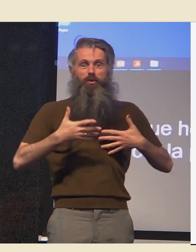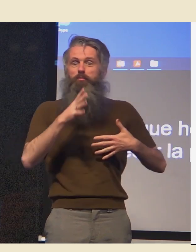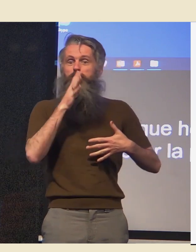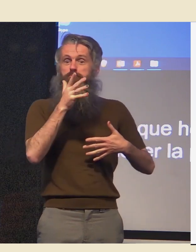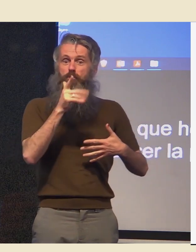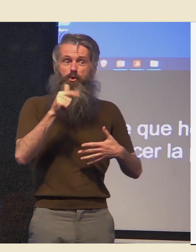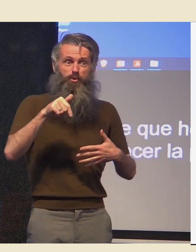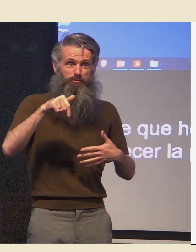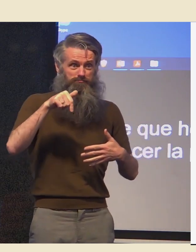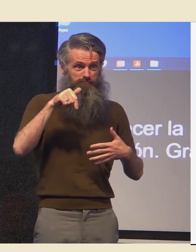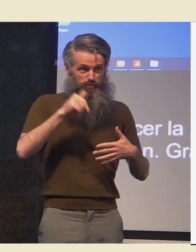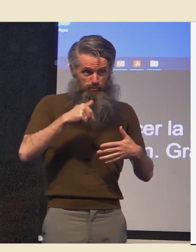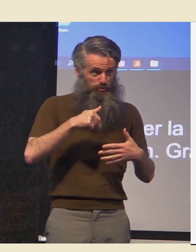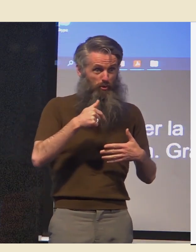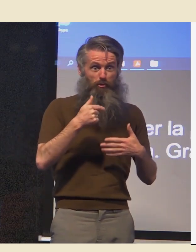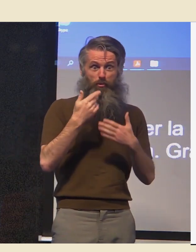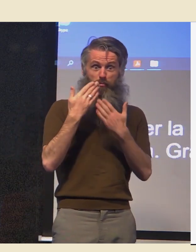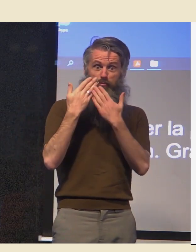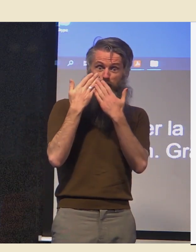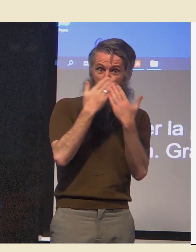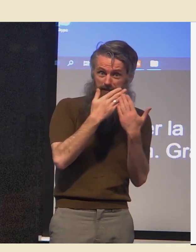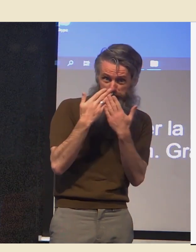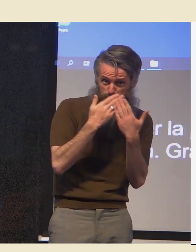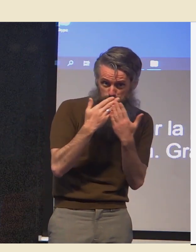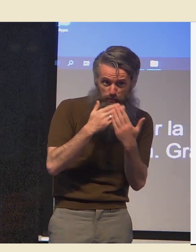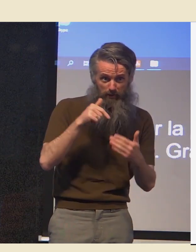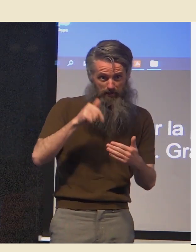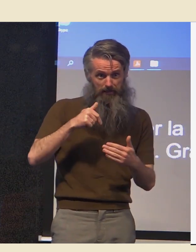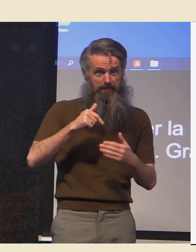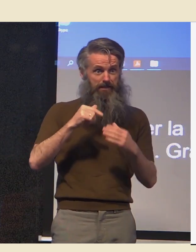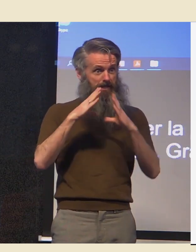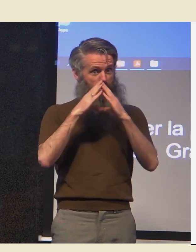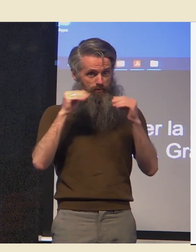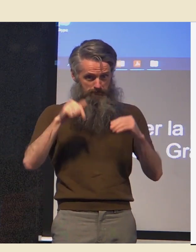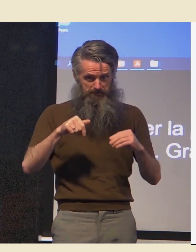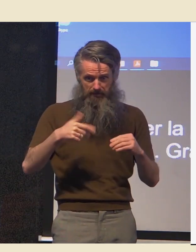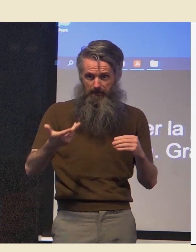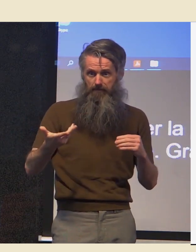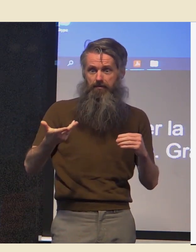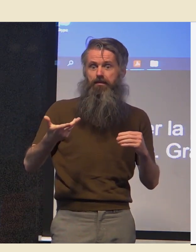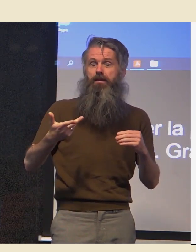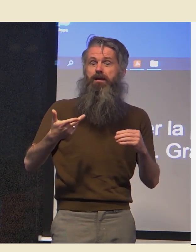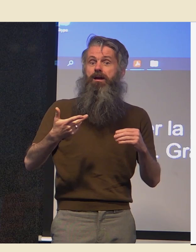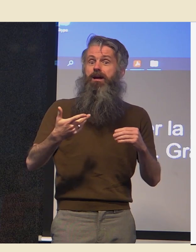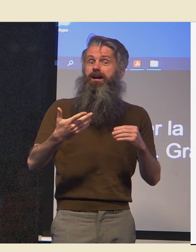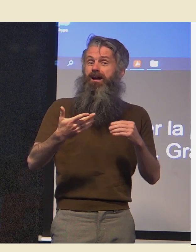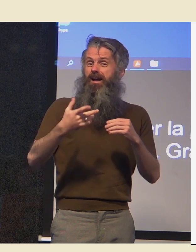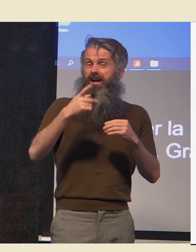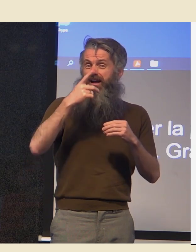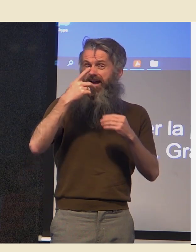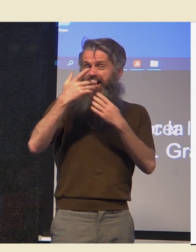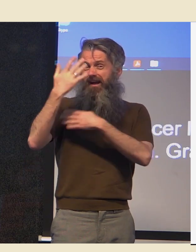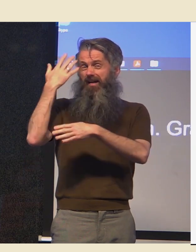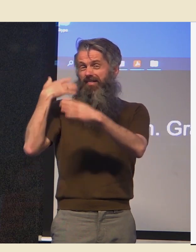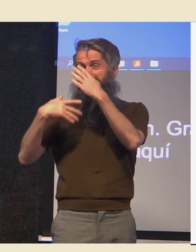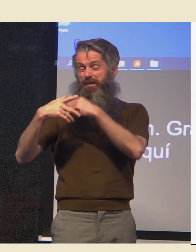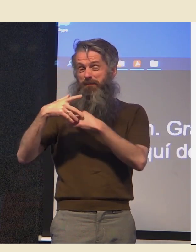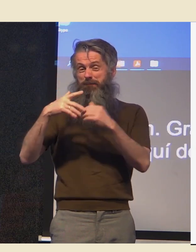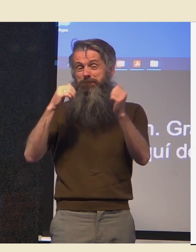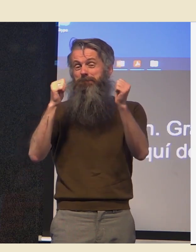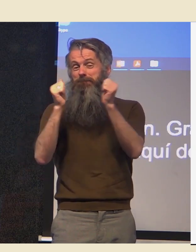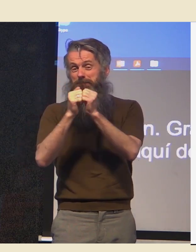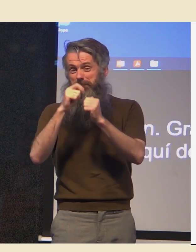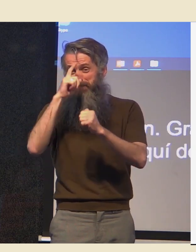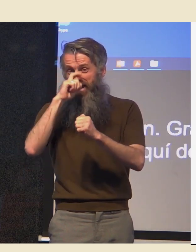Gracias, Marta, también. Muchas gracias, Ana. Y bueno, desde aquí, desde la universidad, ya